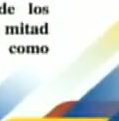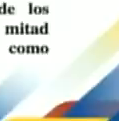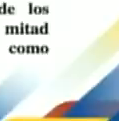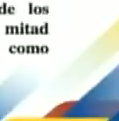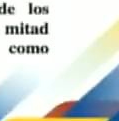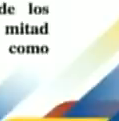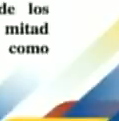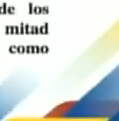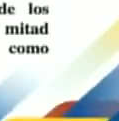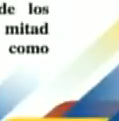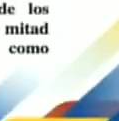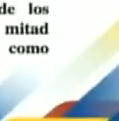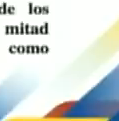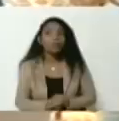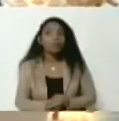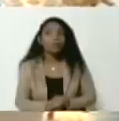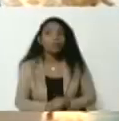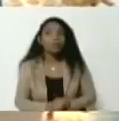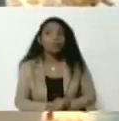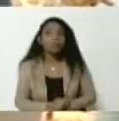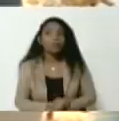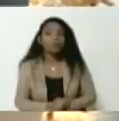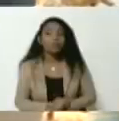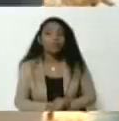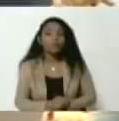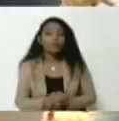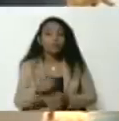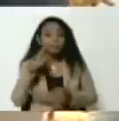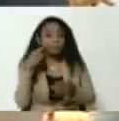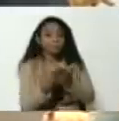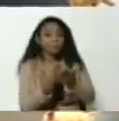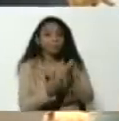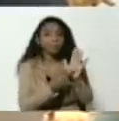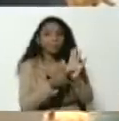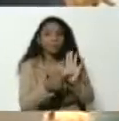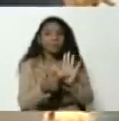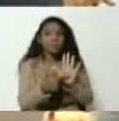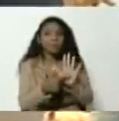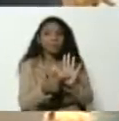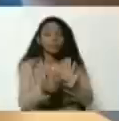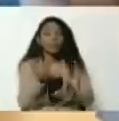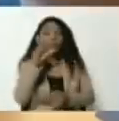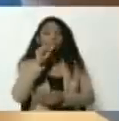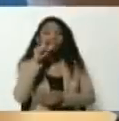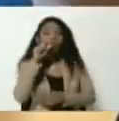y Leopoldo López. Aquí está, miren, a través de un tuit,